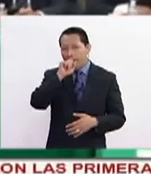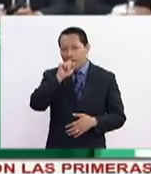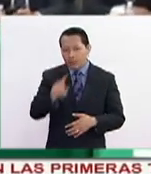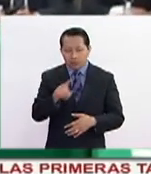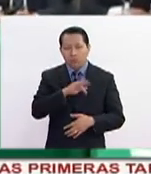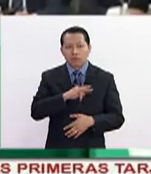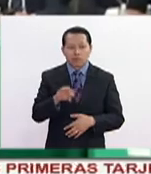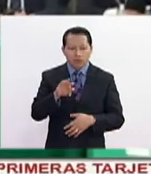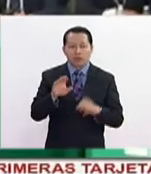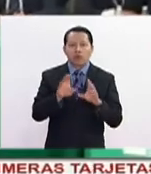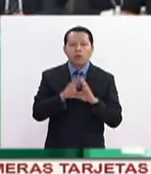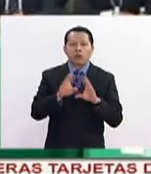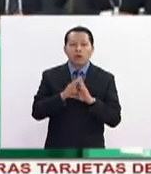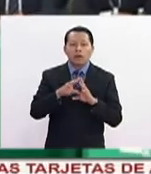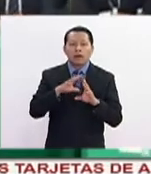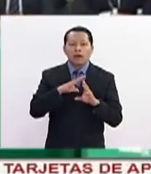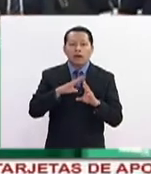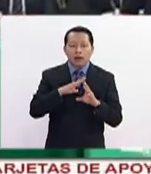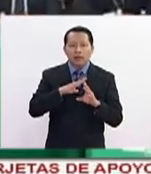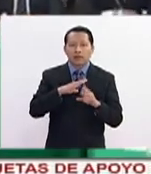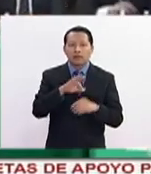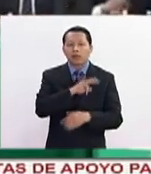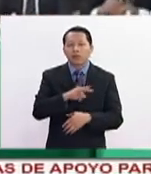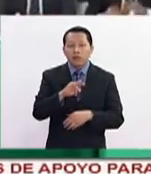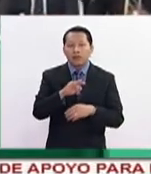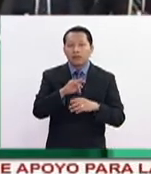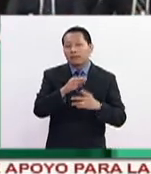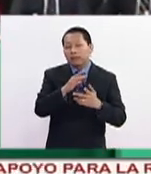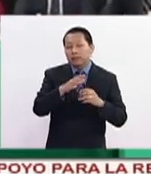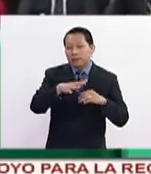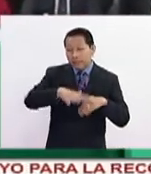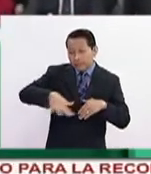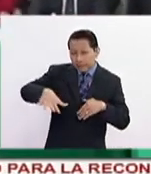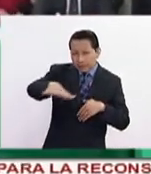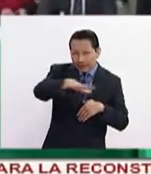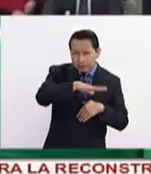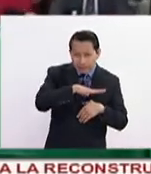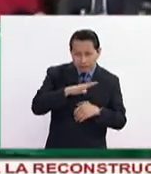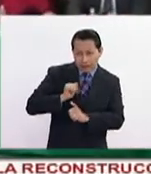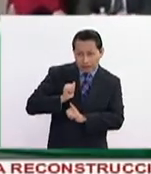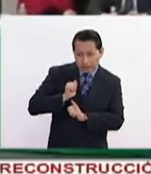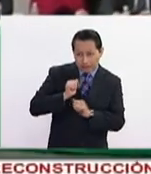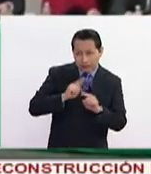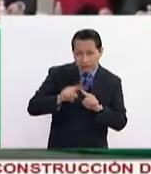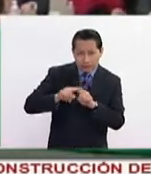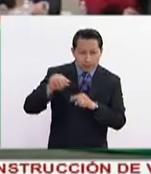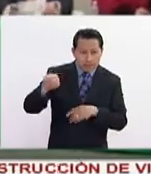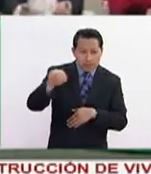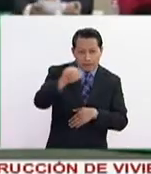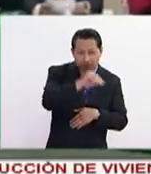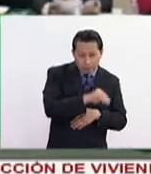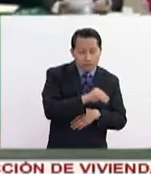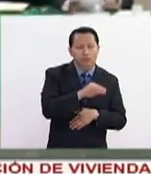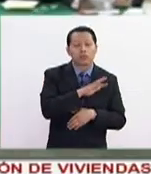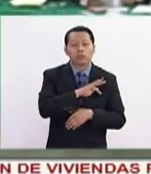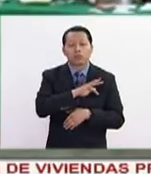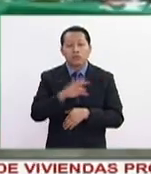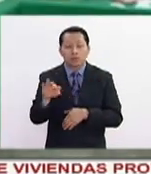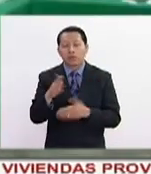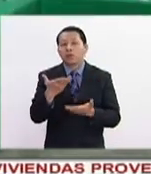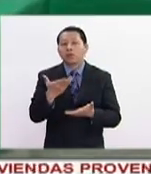y no habían tenido presencia y no presencia. Y en esa ambigüedad, el que ahora tengan presencia,